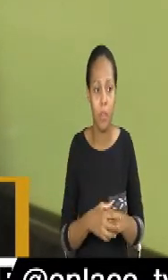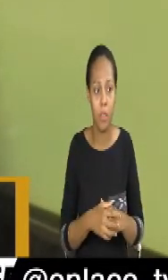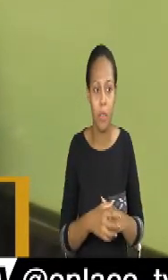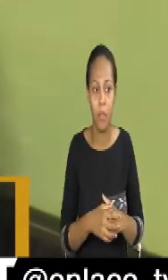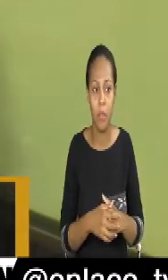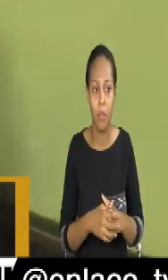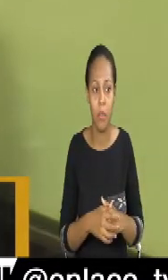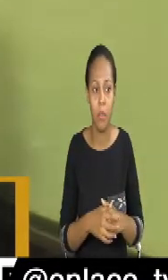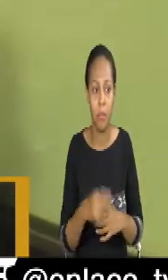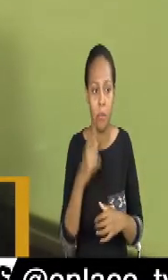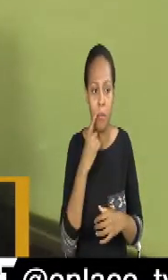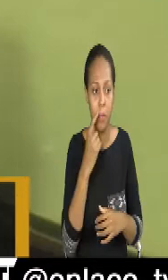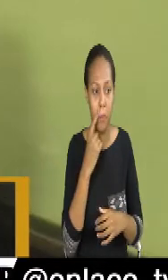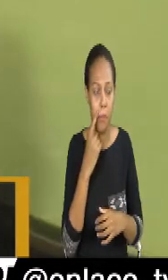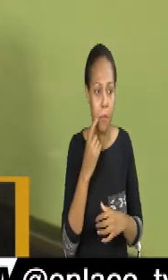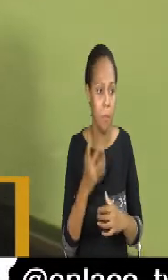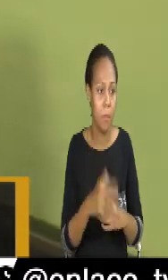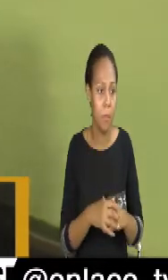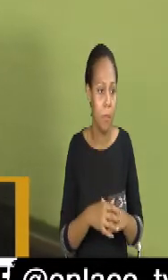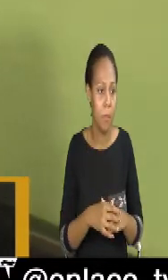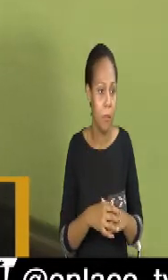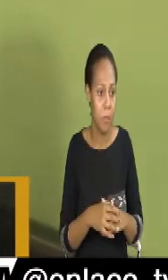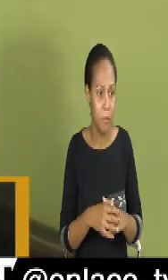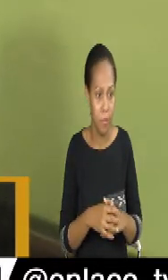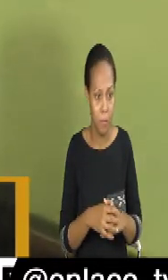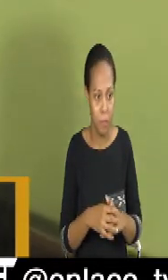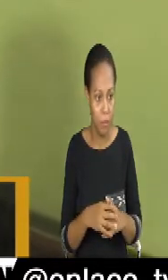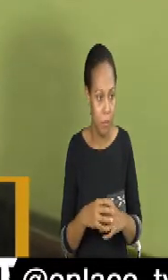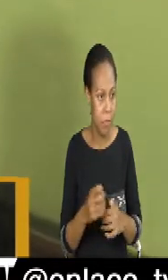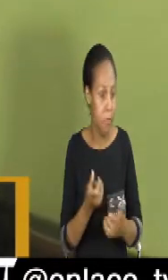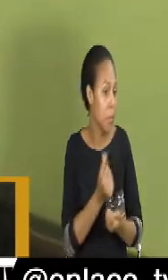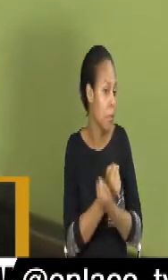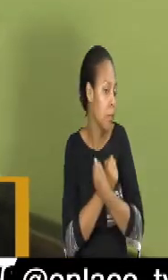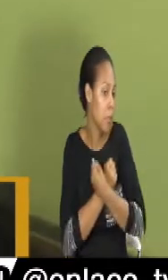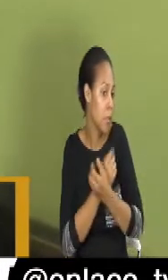Mi papá, o sea, no sé, que lo amamos mucho,